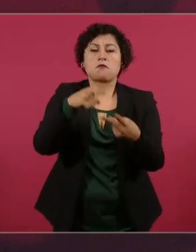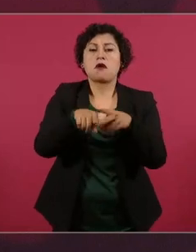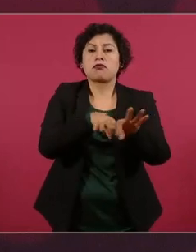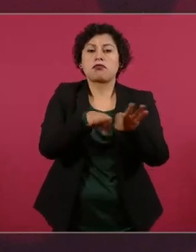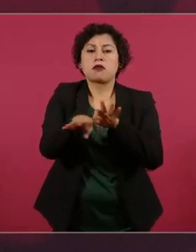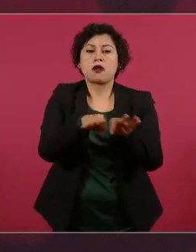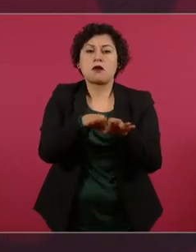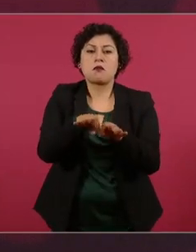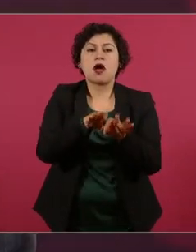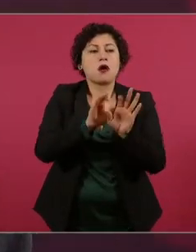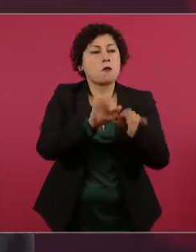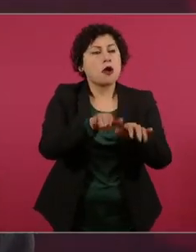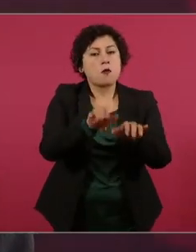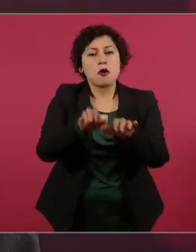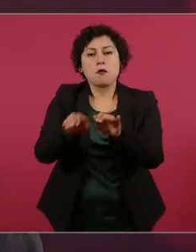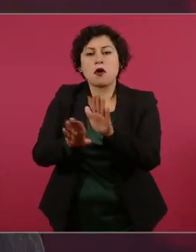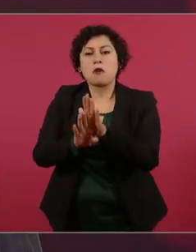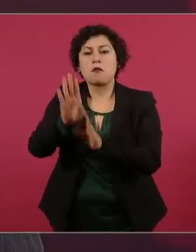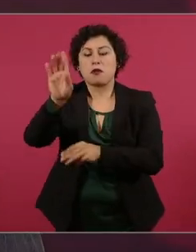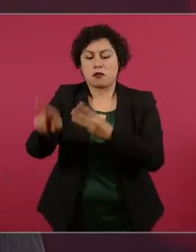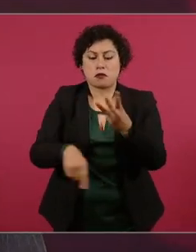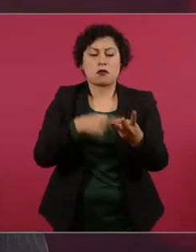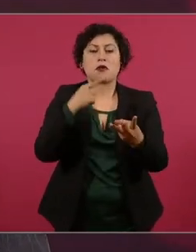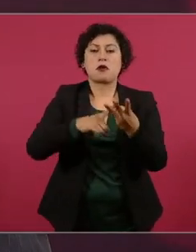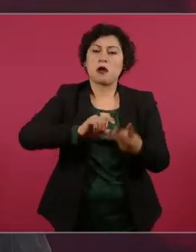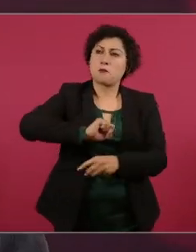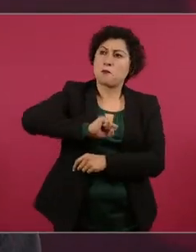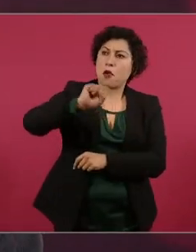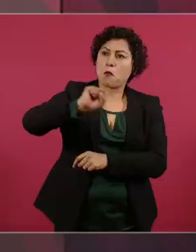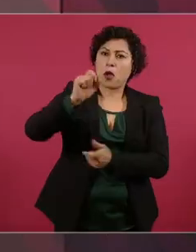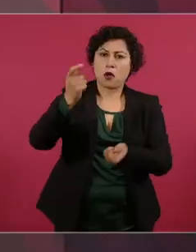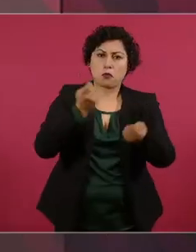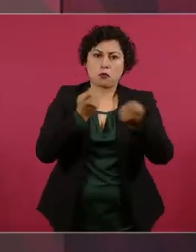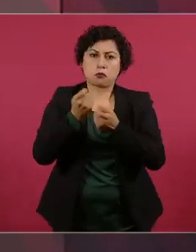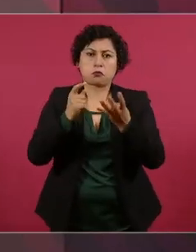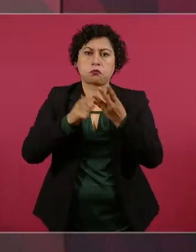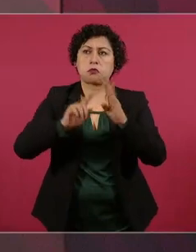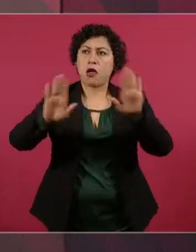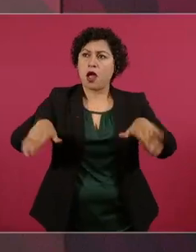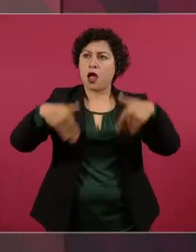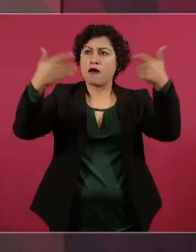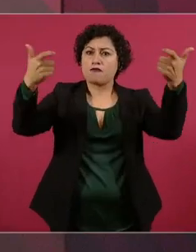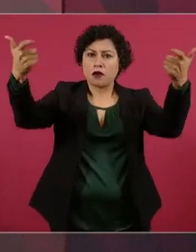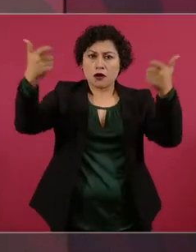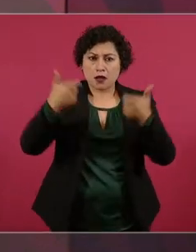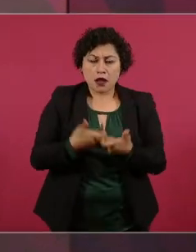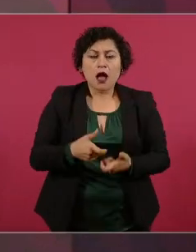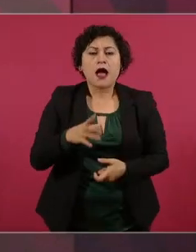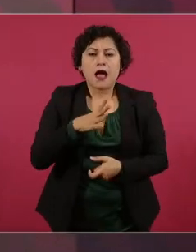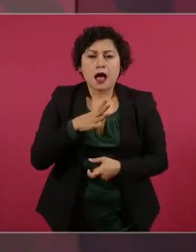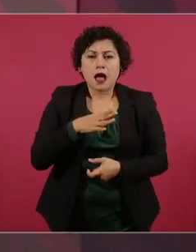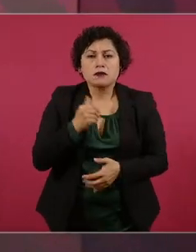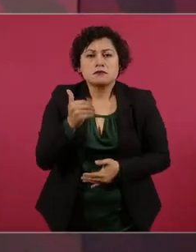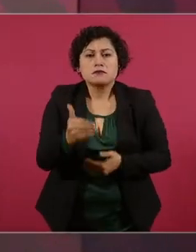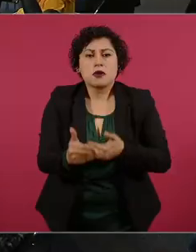inflación, está llegando la inversión extranjera, en fin, vamos bien.